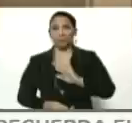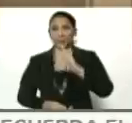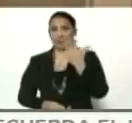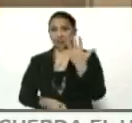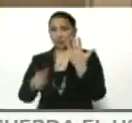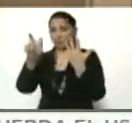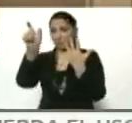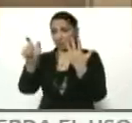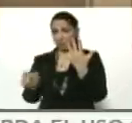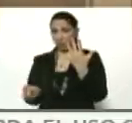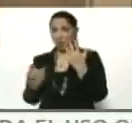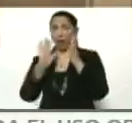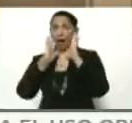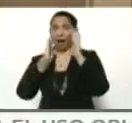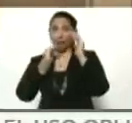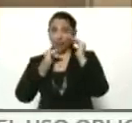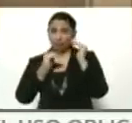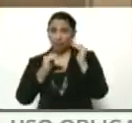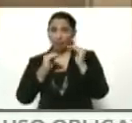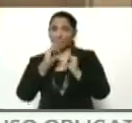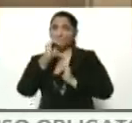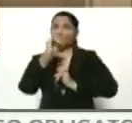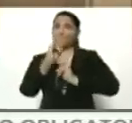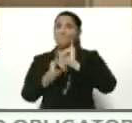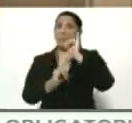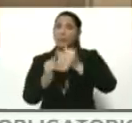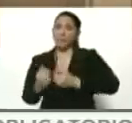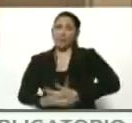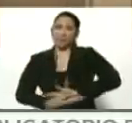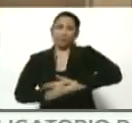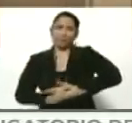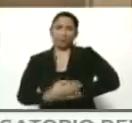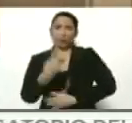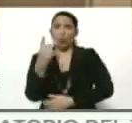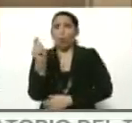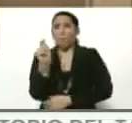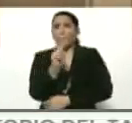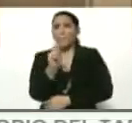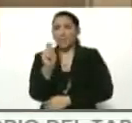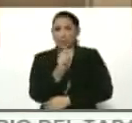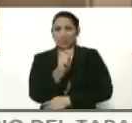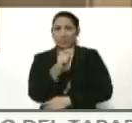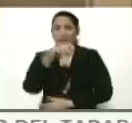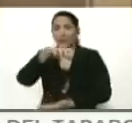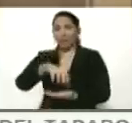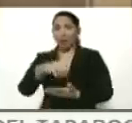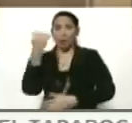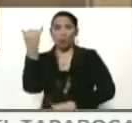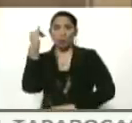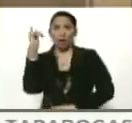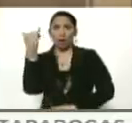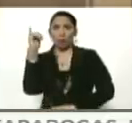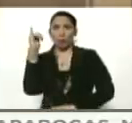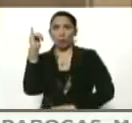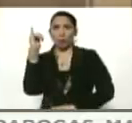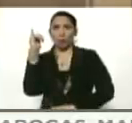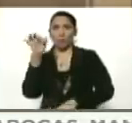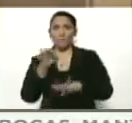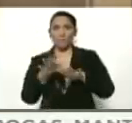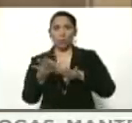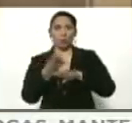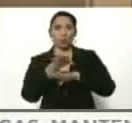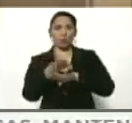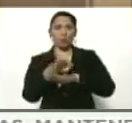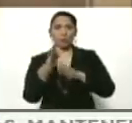caso, atención, es una bebé de 2 meses del estado Yaracuy, municipio